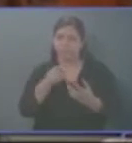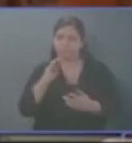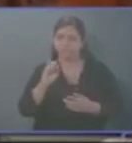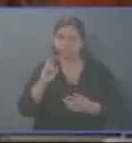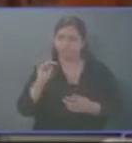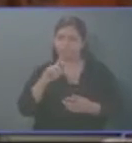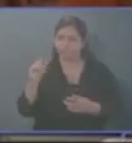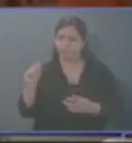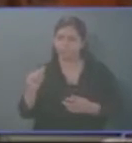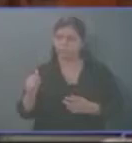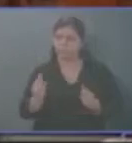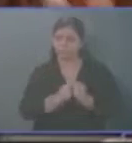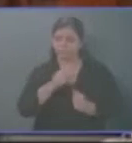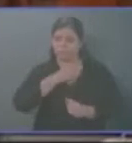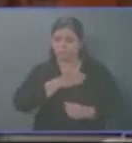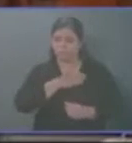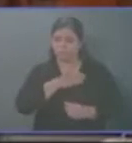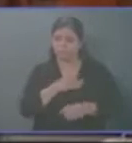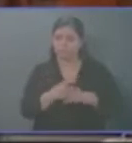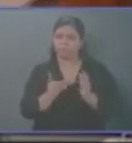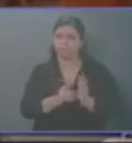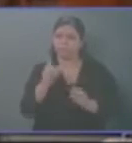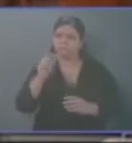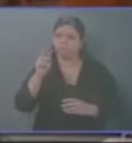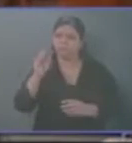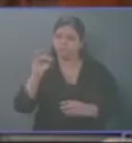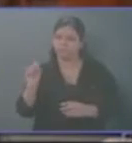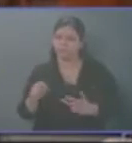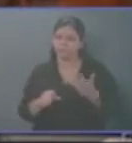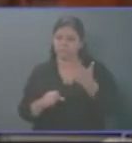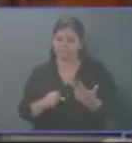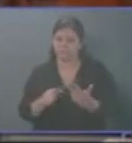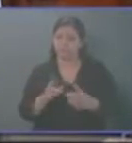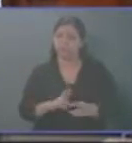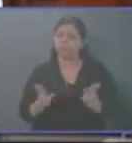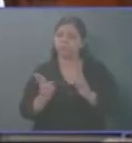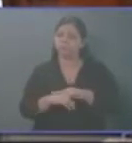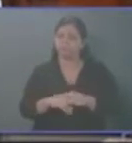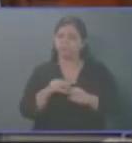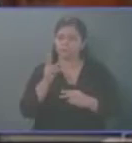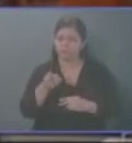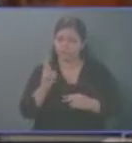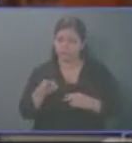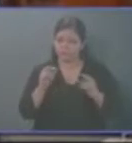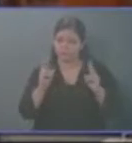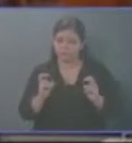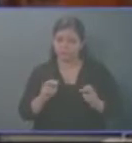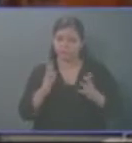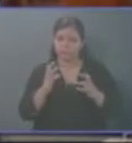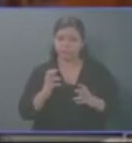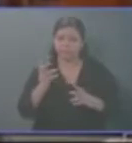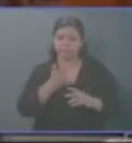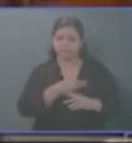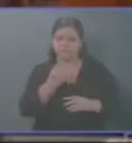Bonilla con su servidora y está la de Francis Habla. Y las tres reformas van en el sentido de poderle dar